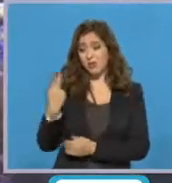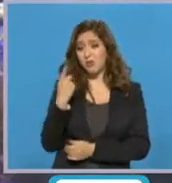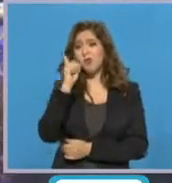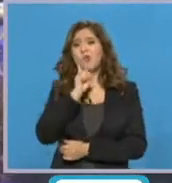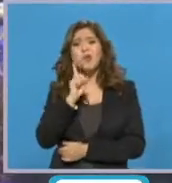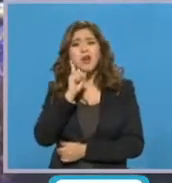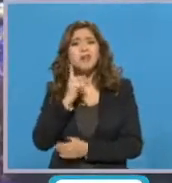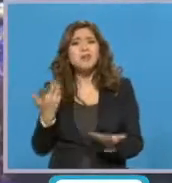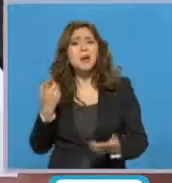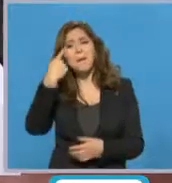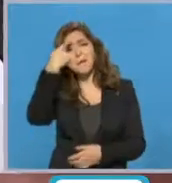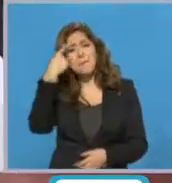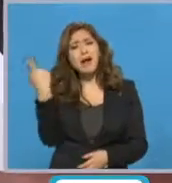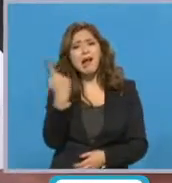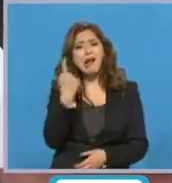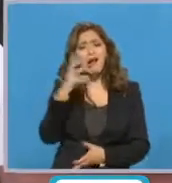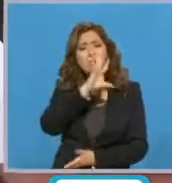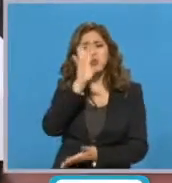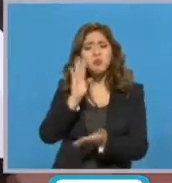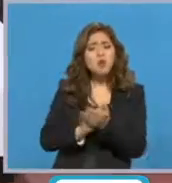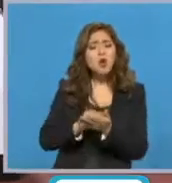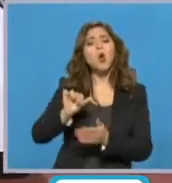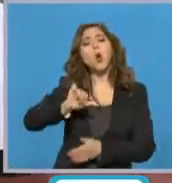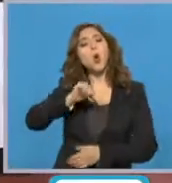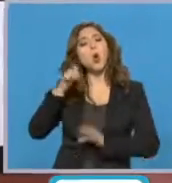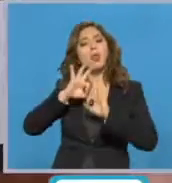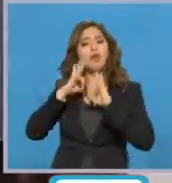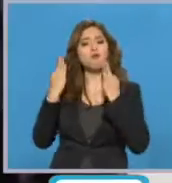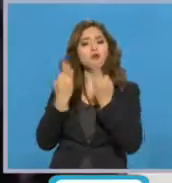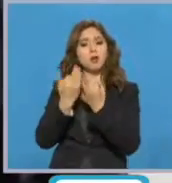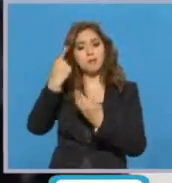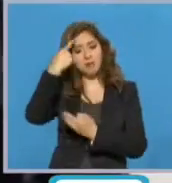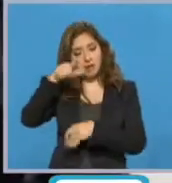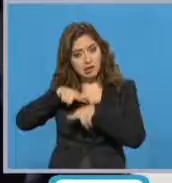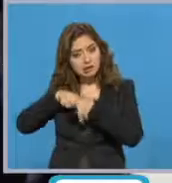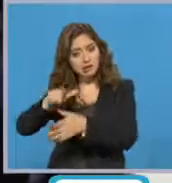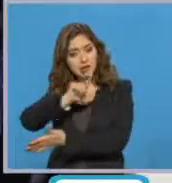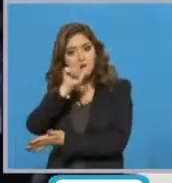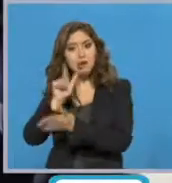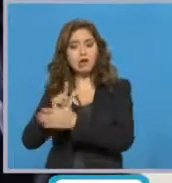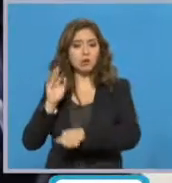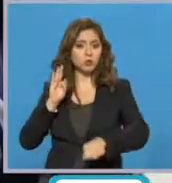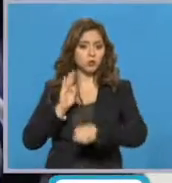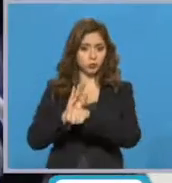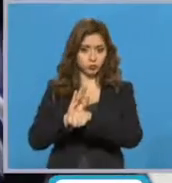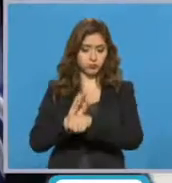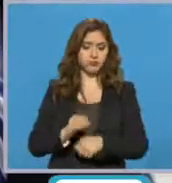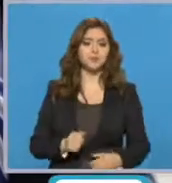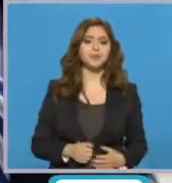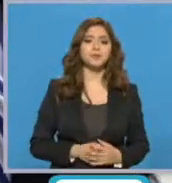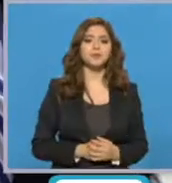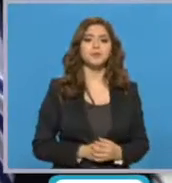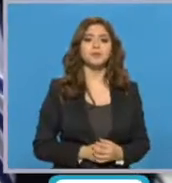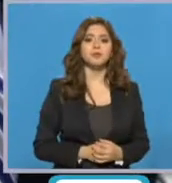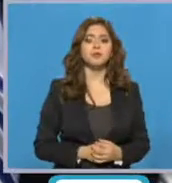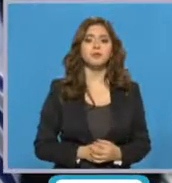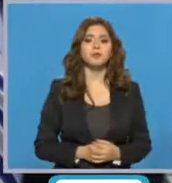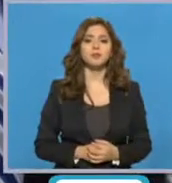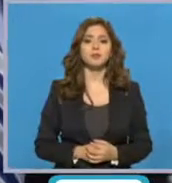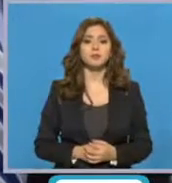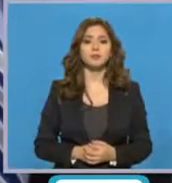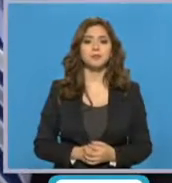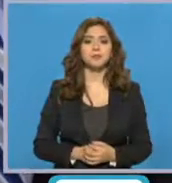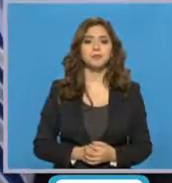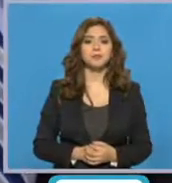para qué la utilizaba si tenía otras figuras jurídicas. Sin embargo, se da en la práctica. La idea de esa sociedad